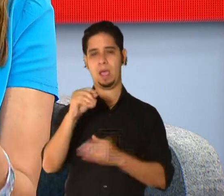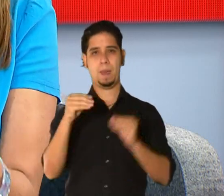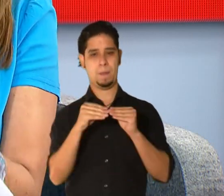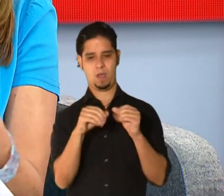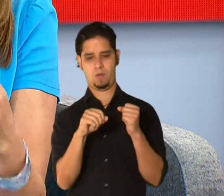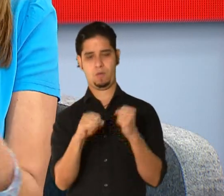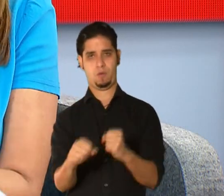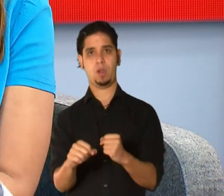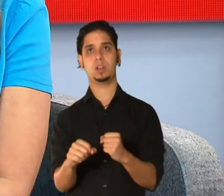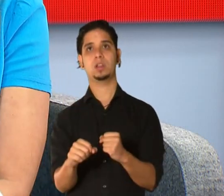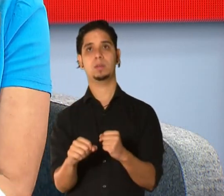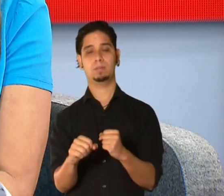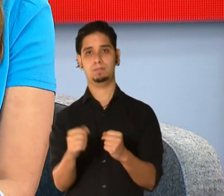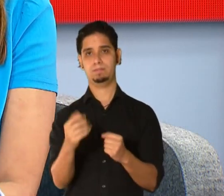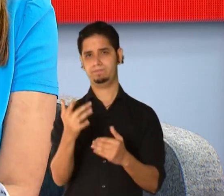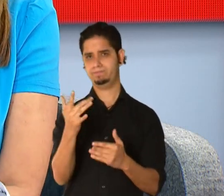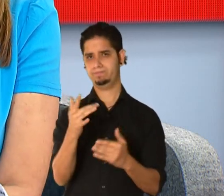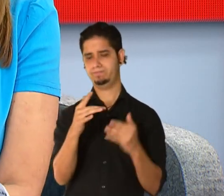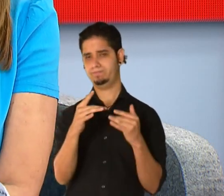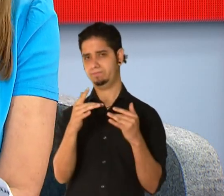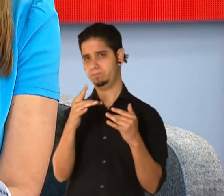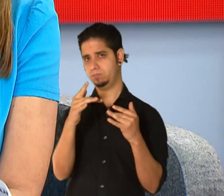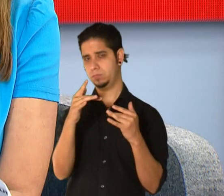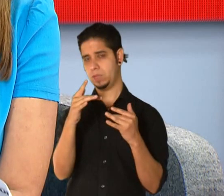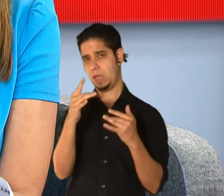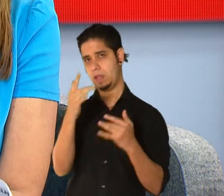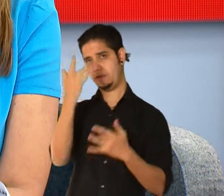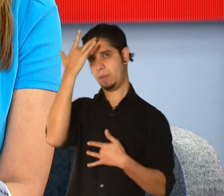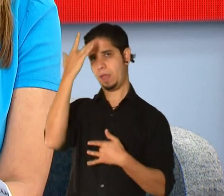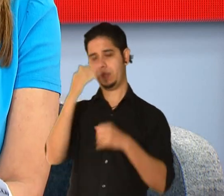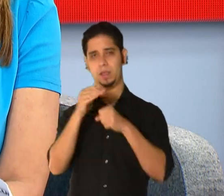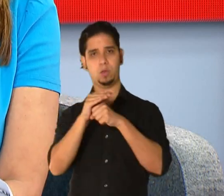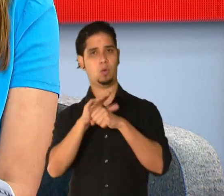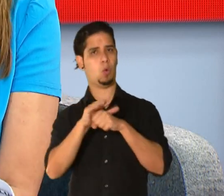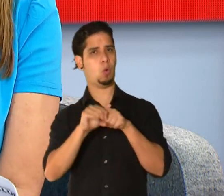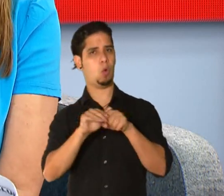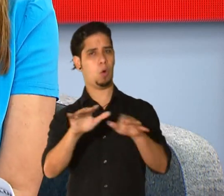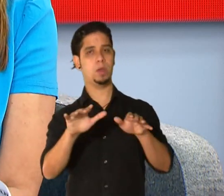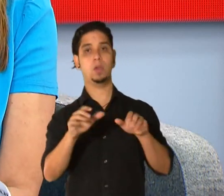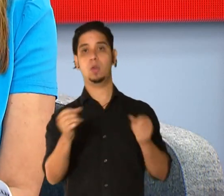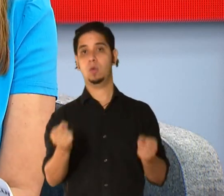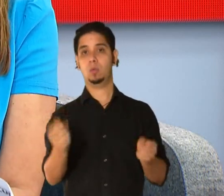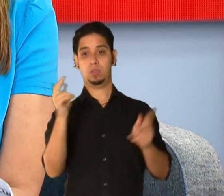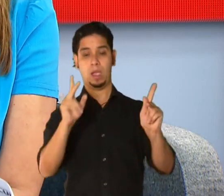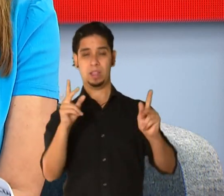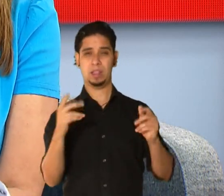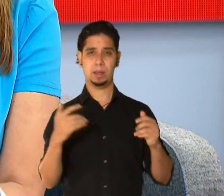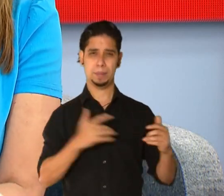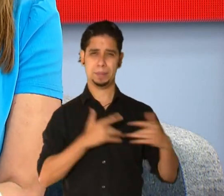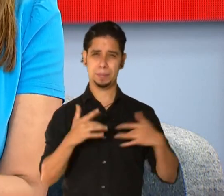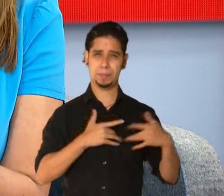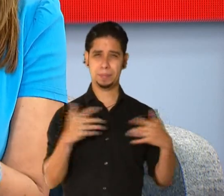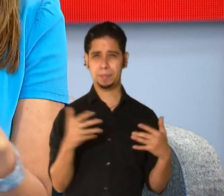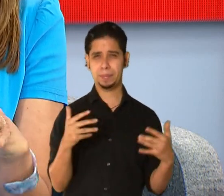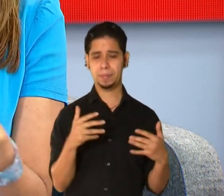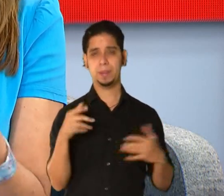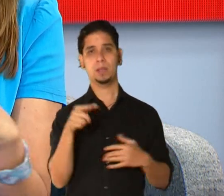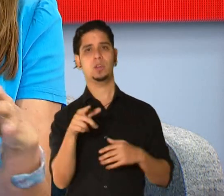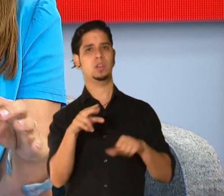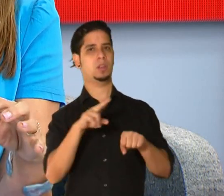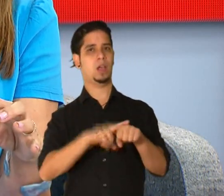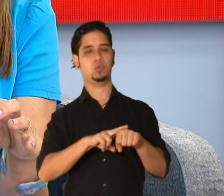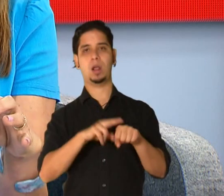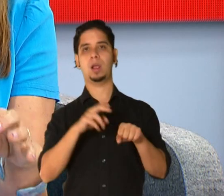agresiva, por decirlo así, más contagiosa del virus del COVID. Mucha gente se puede alarmar por eso. ¿Es natural